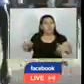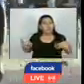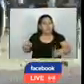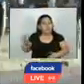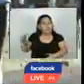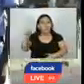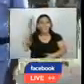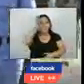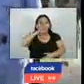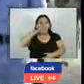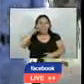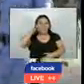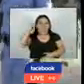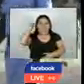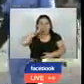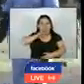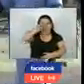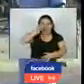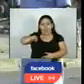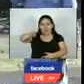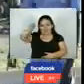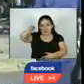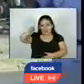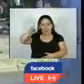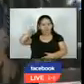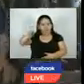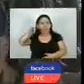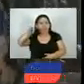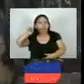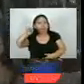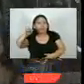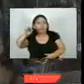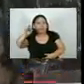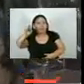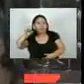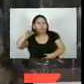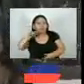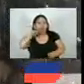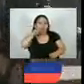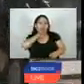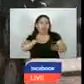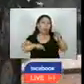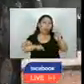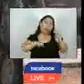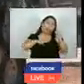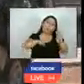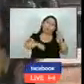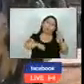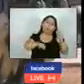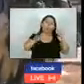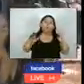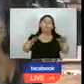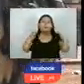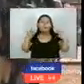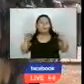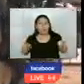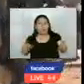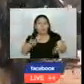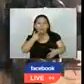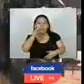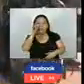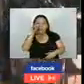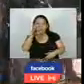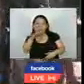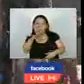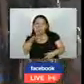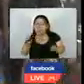en Nigeria, un ataque que dejó al menos 4 personas fallecidas. Las autoridades